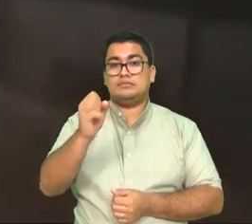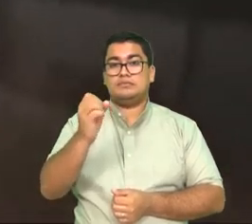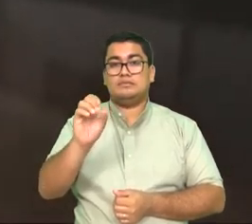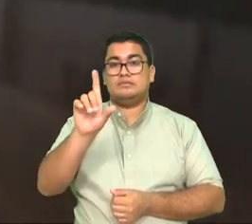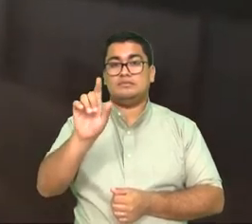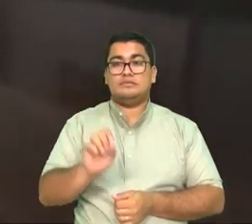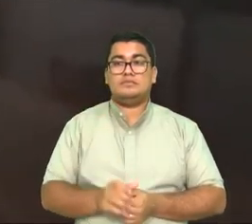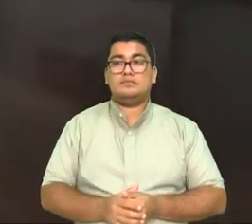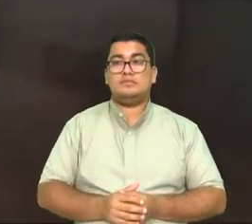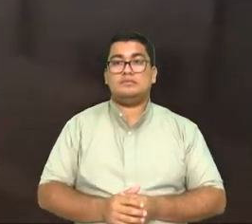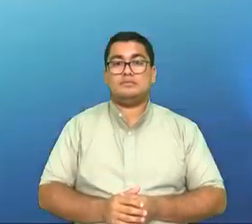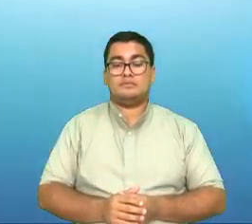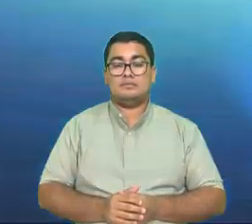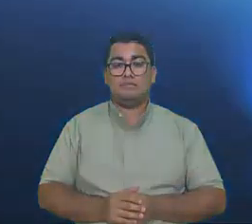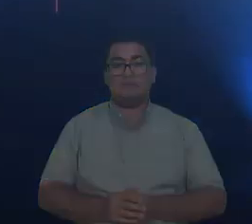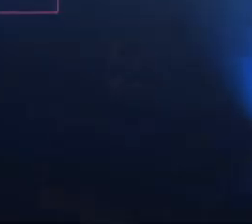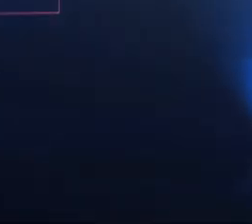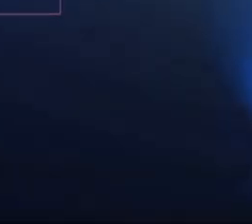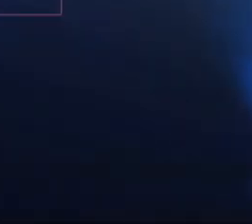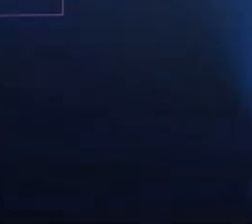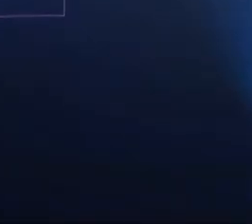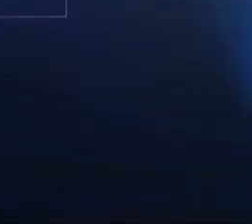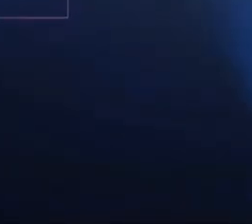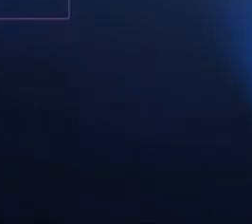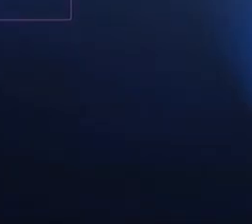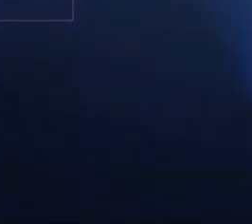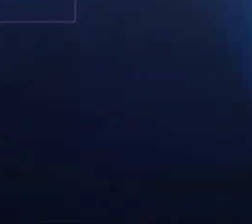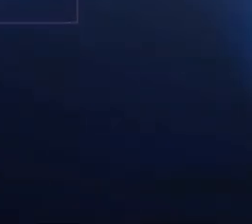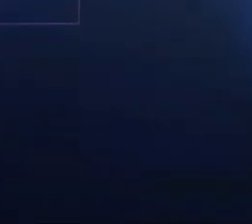informó Liz Escoto.